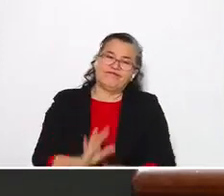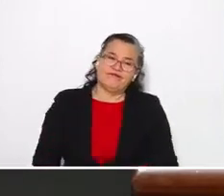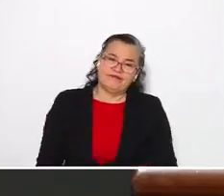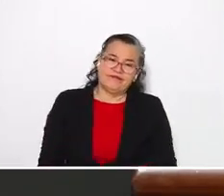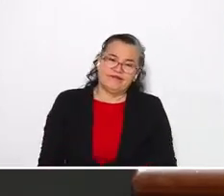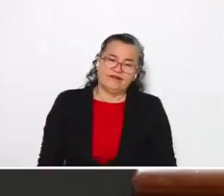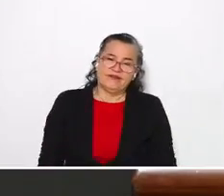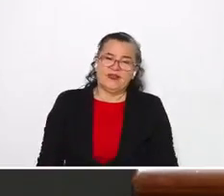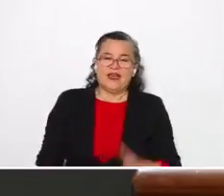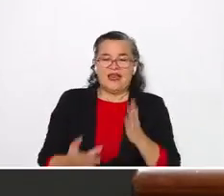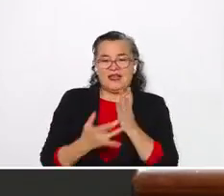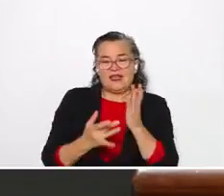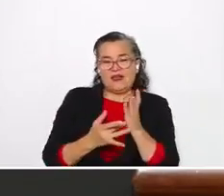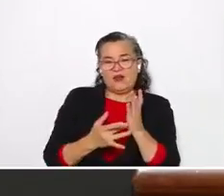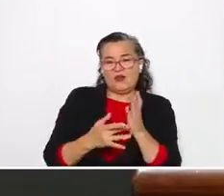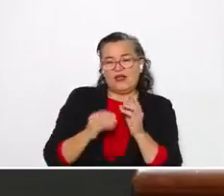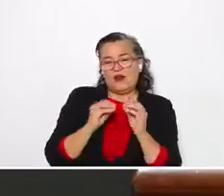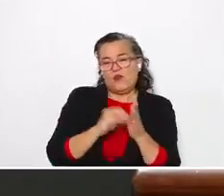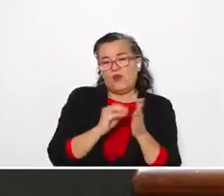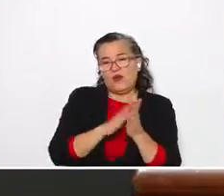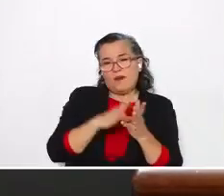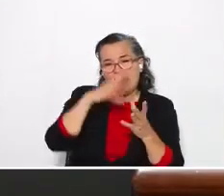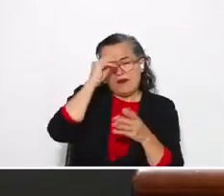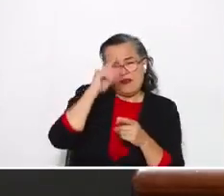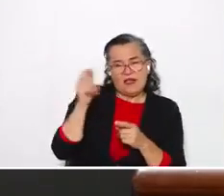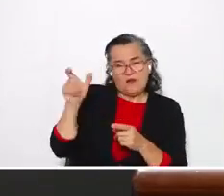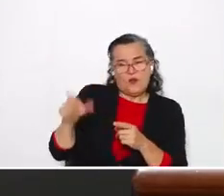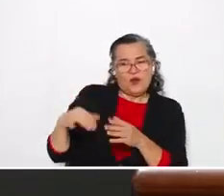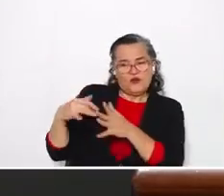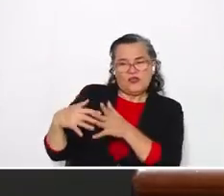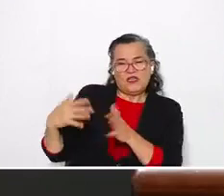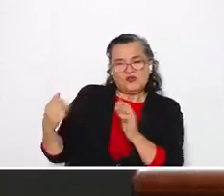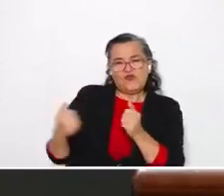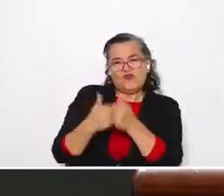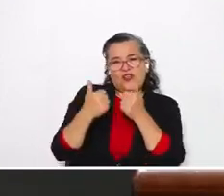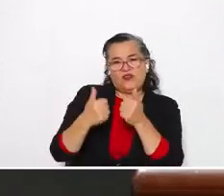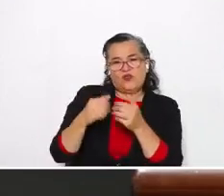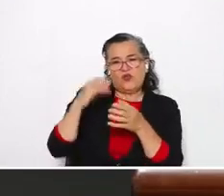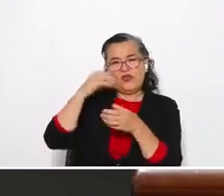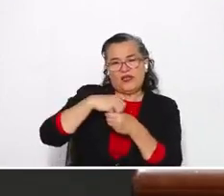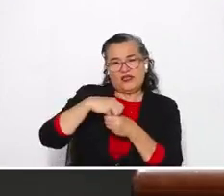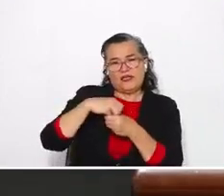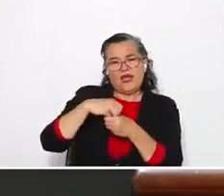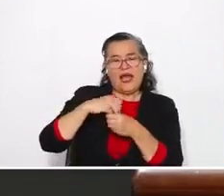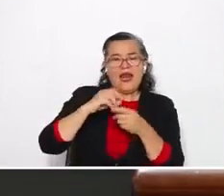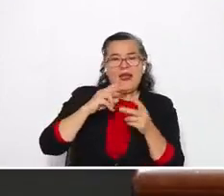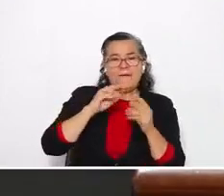a la tecnología a aprender por él, y este es un reto intrínseco a la pedagogía